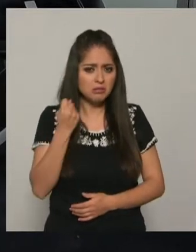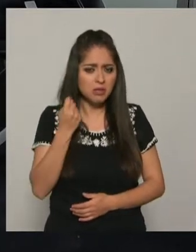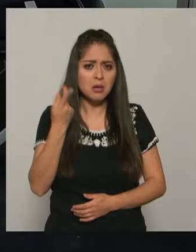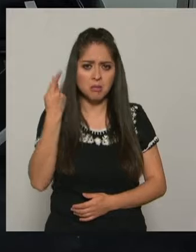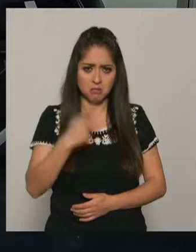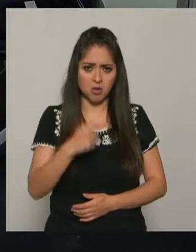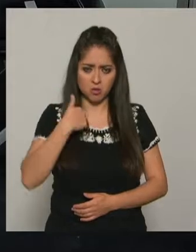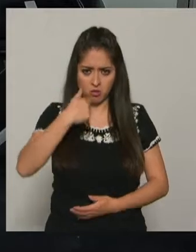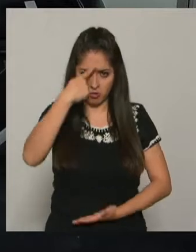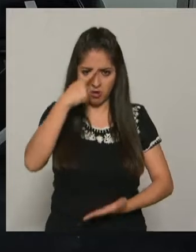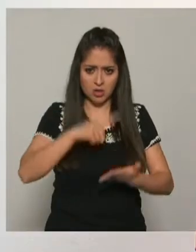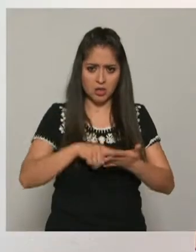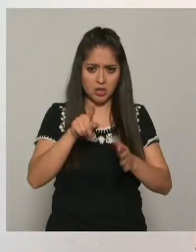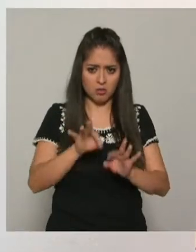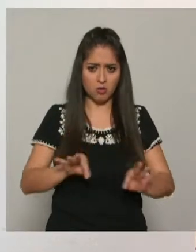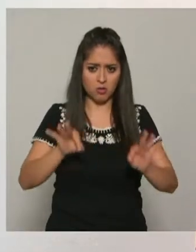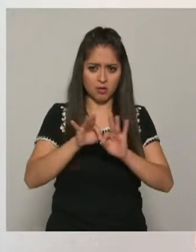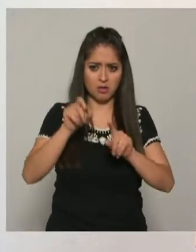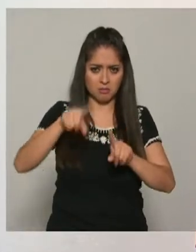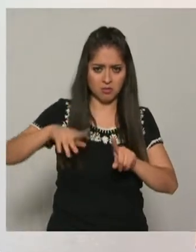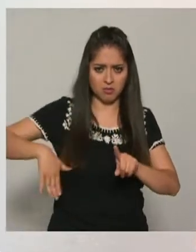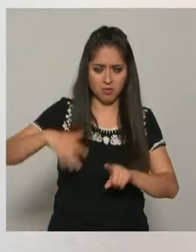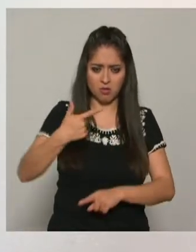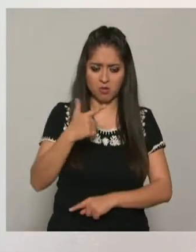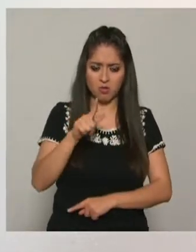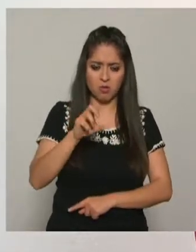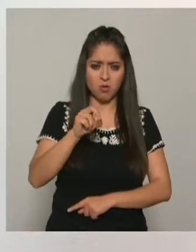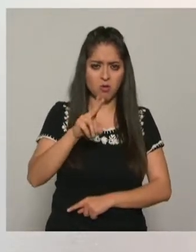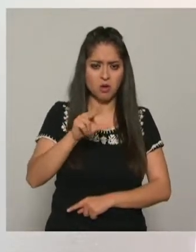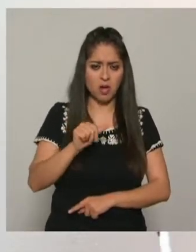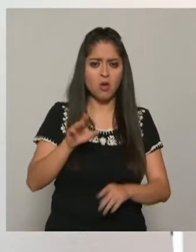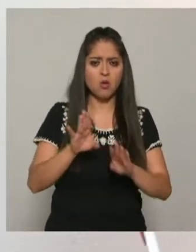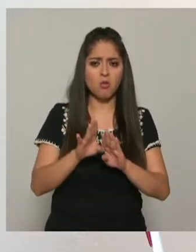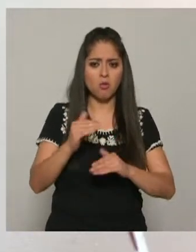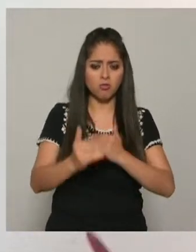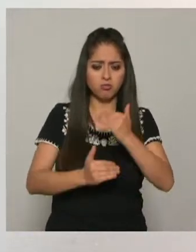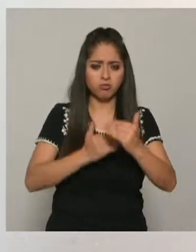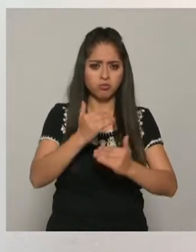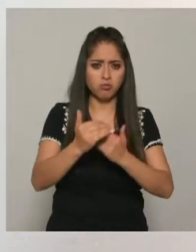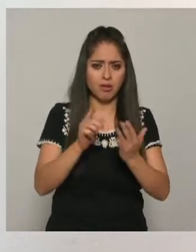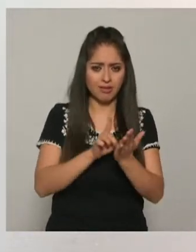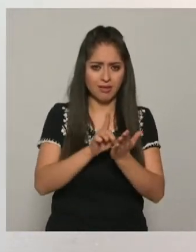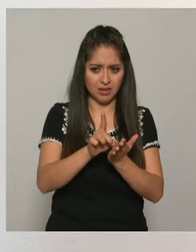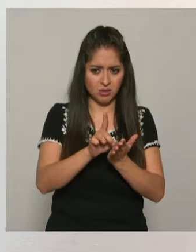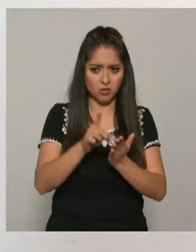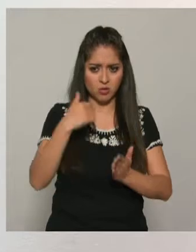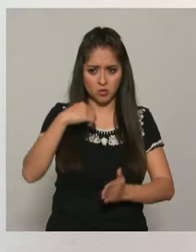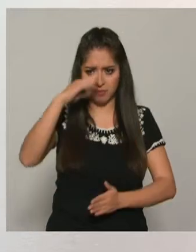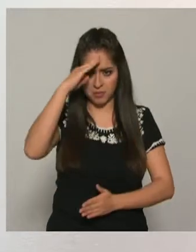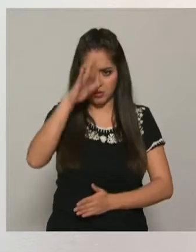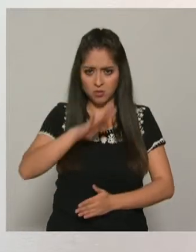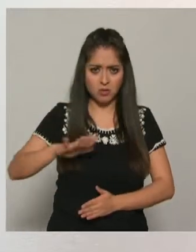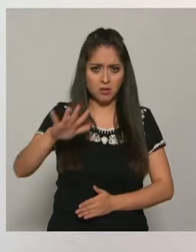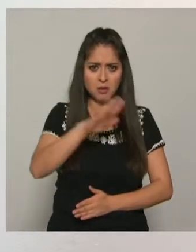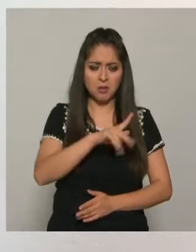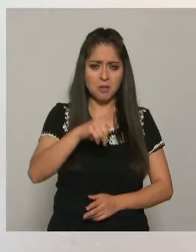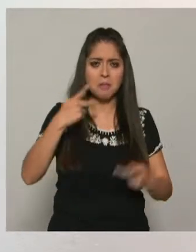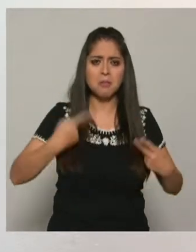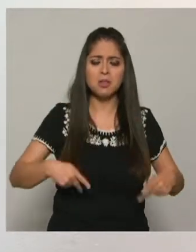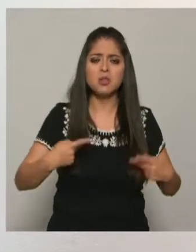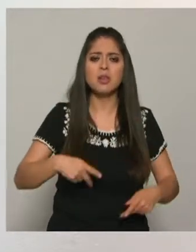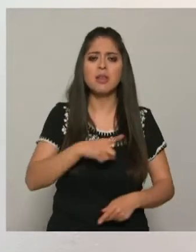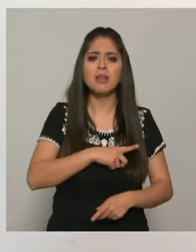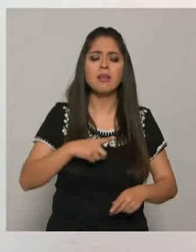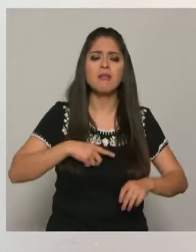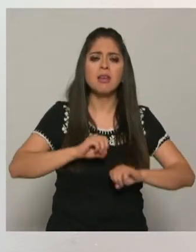más importante es lo que decía Gloria, la progresividad de los derechos. Y la otra cosa que creo para el público debería de quedar como muy clara es que los